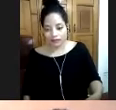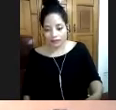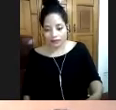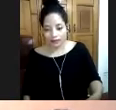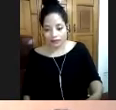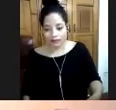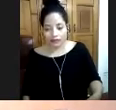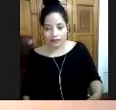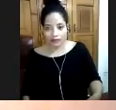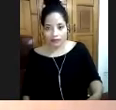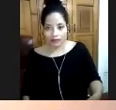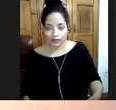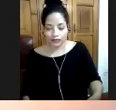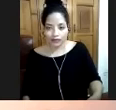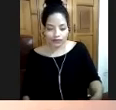es que